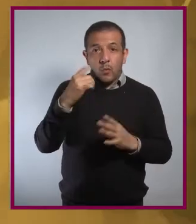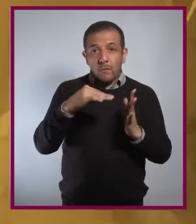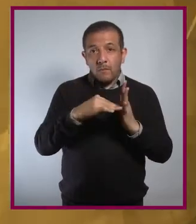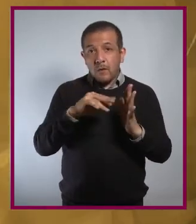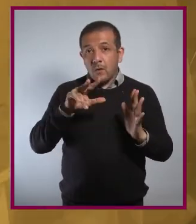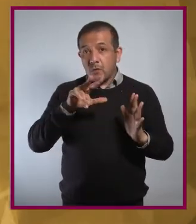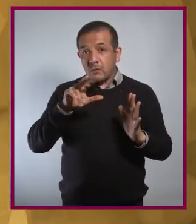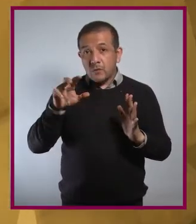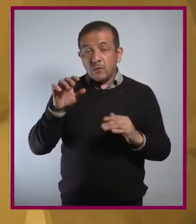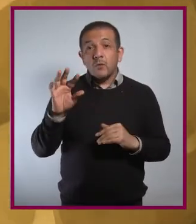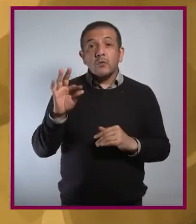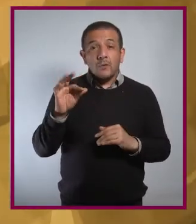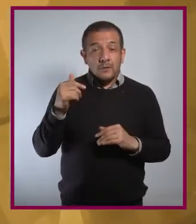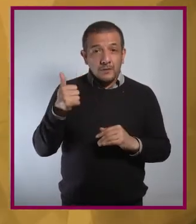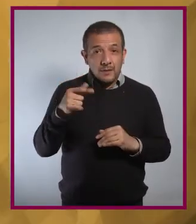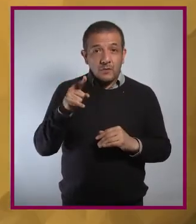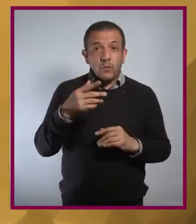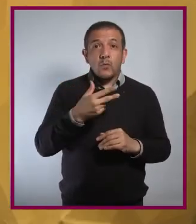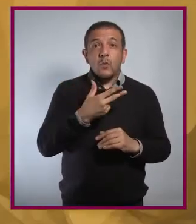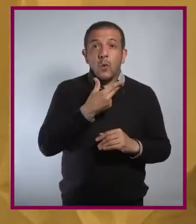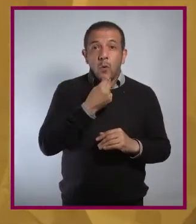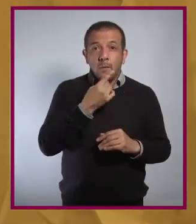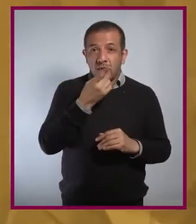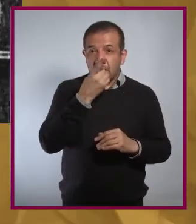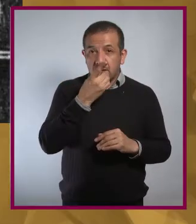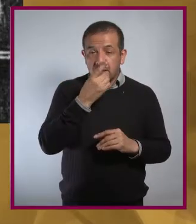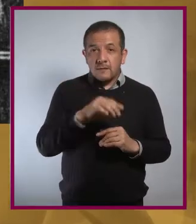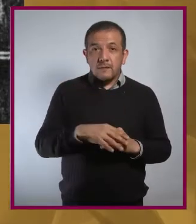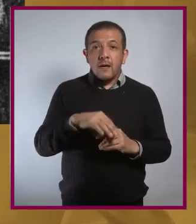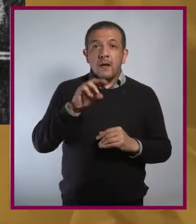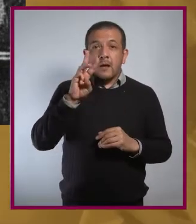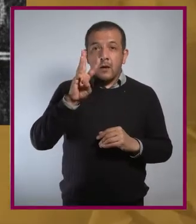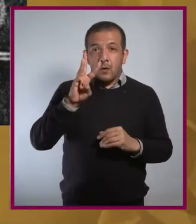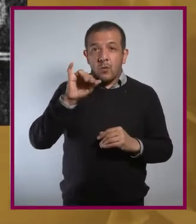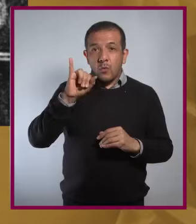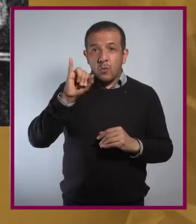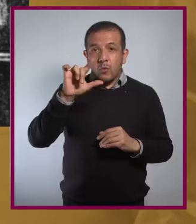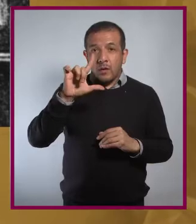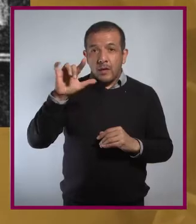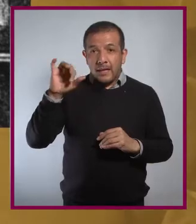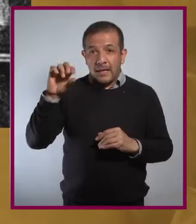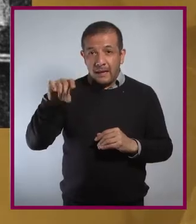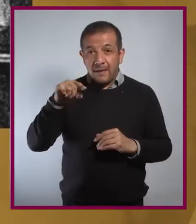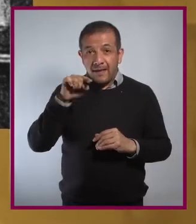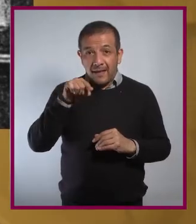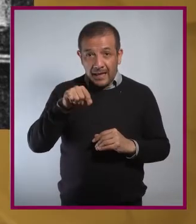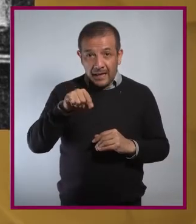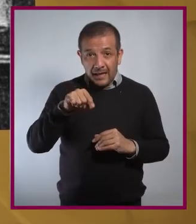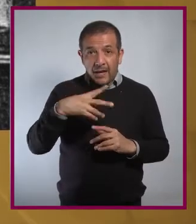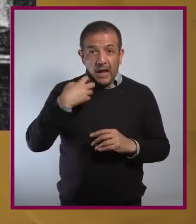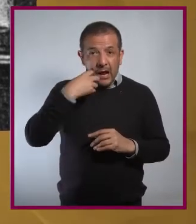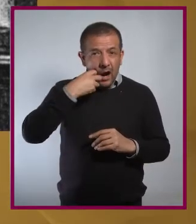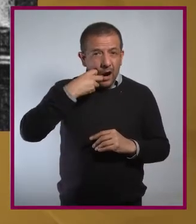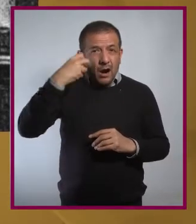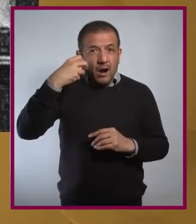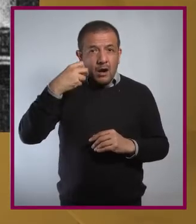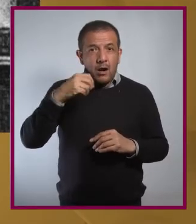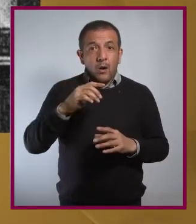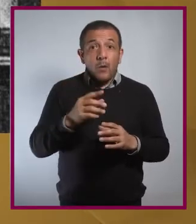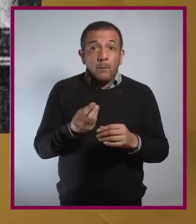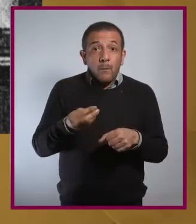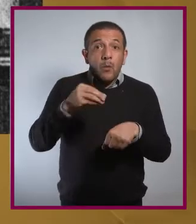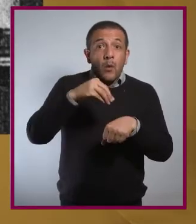1846, un odontólogo llamado William Morton realizó la primera extracción dental